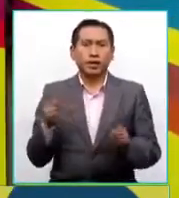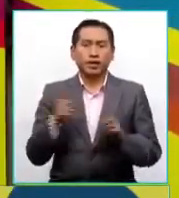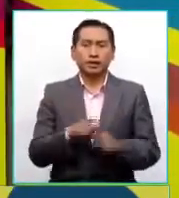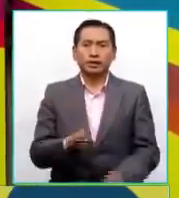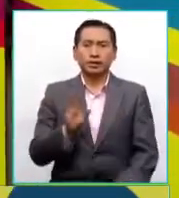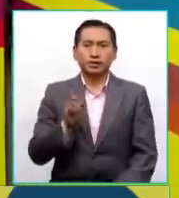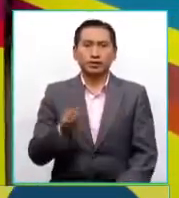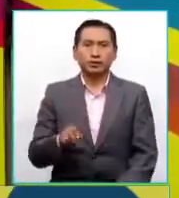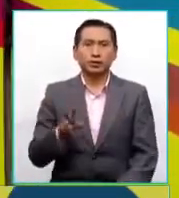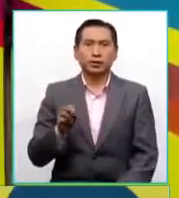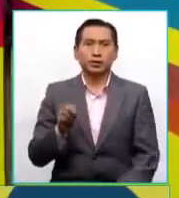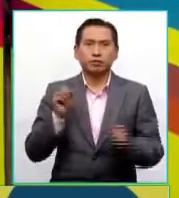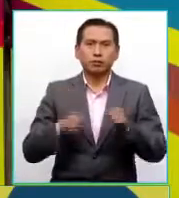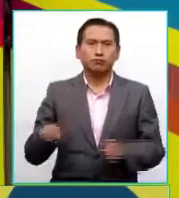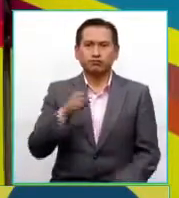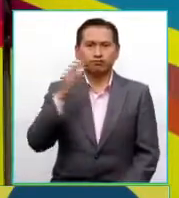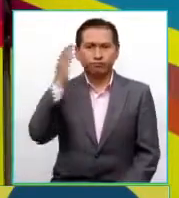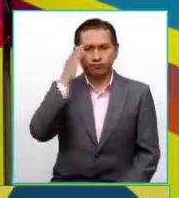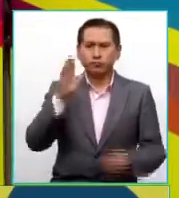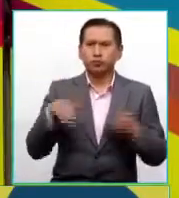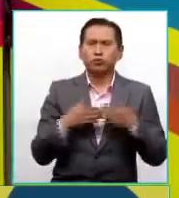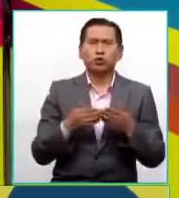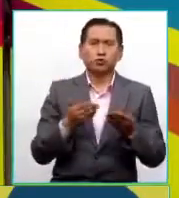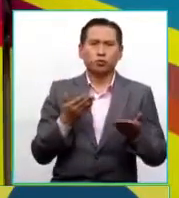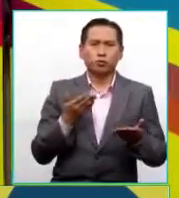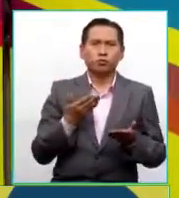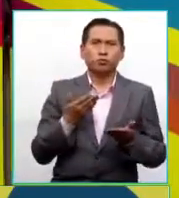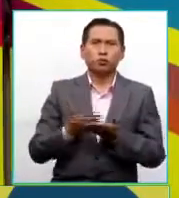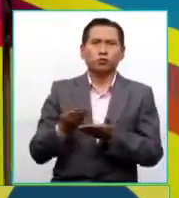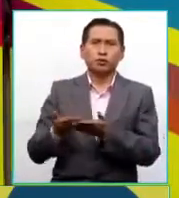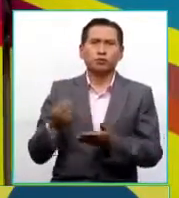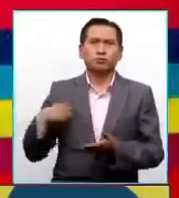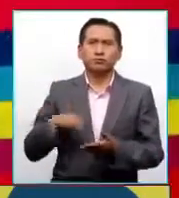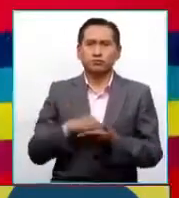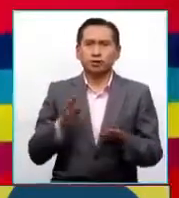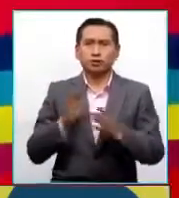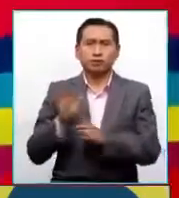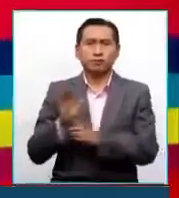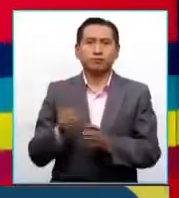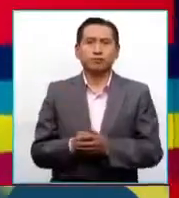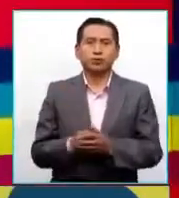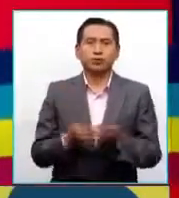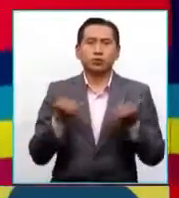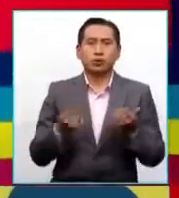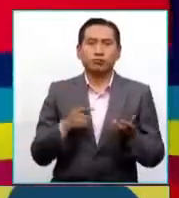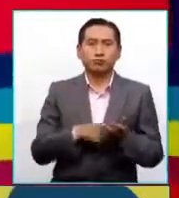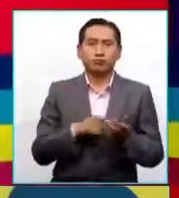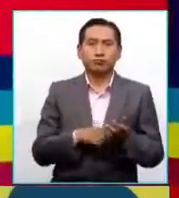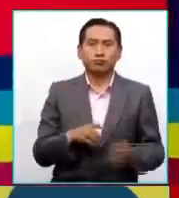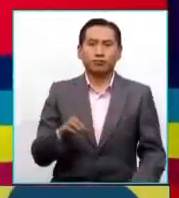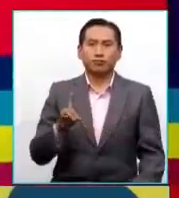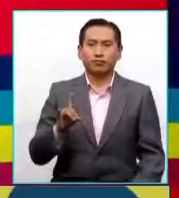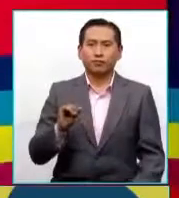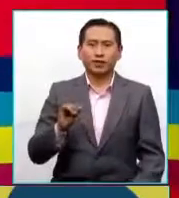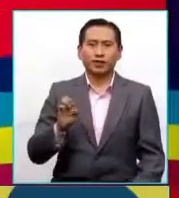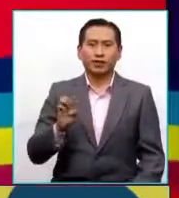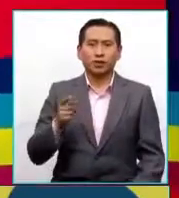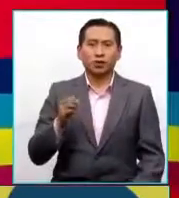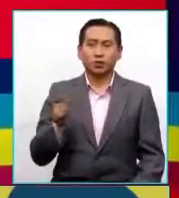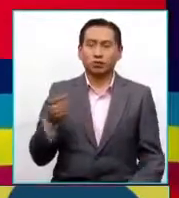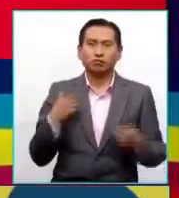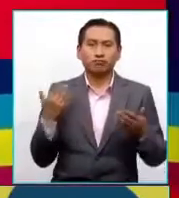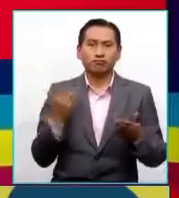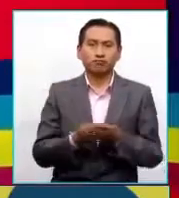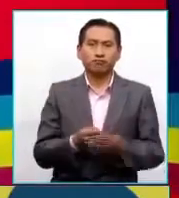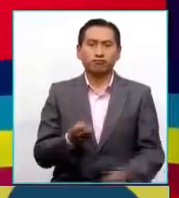de la tarde y que pueda conocer cada una de las propuestas de las cuales vamos a estar conversando. Hoy estaremos hablando con Diego Aramburo sobre una propuesta que llega